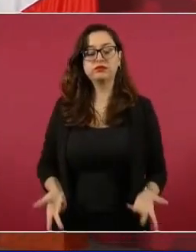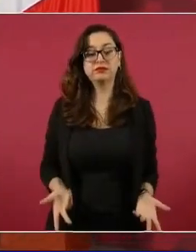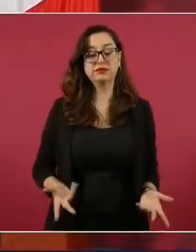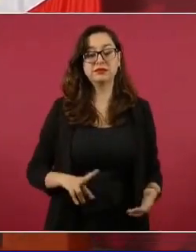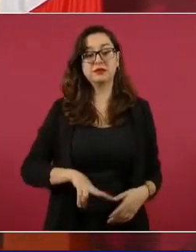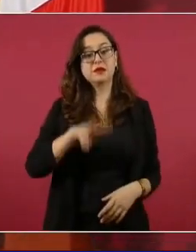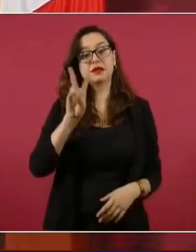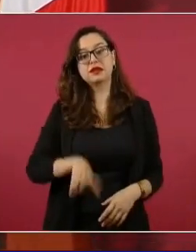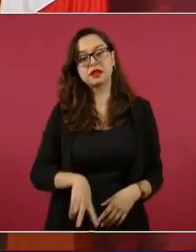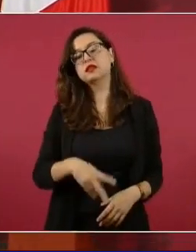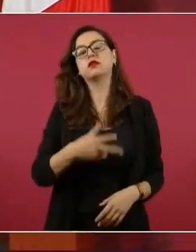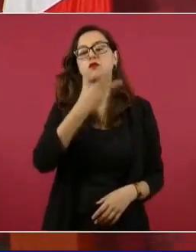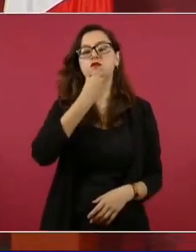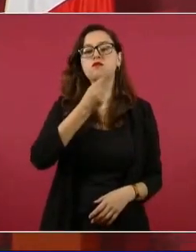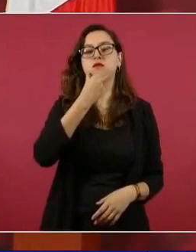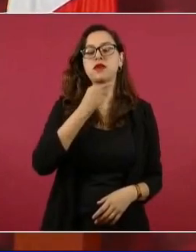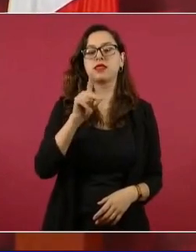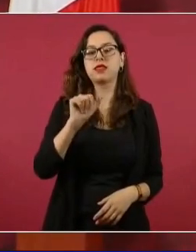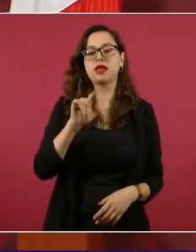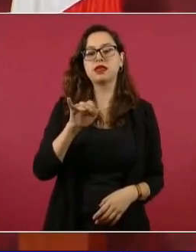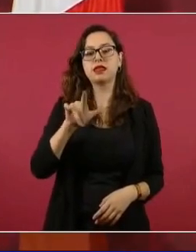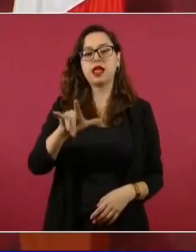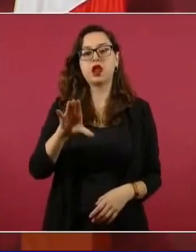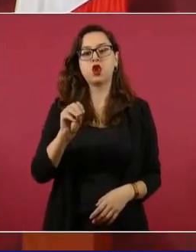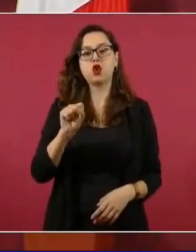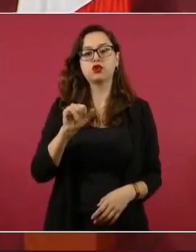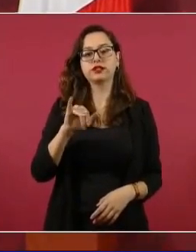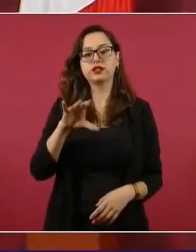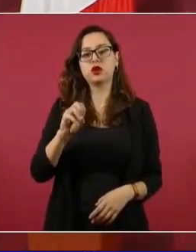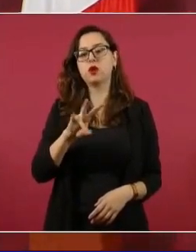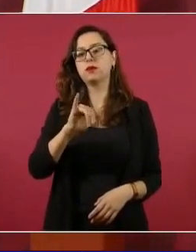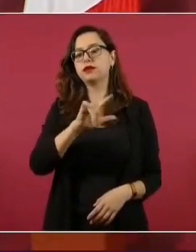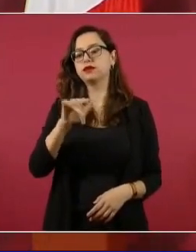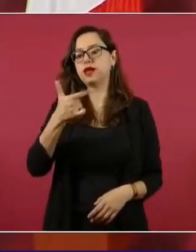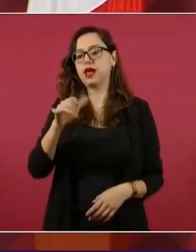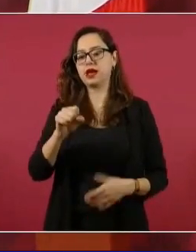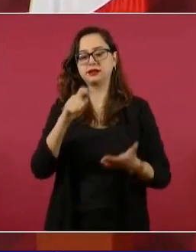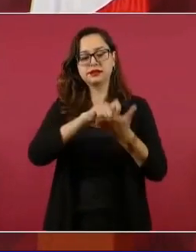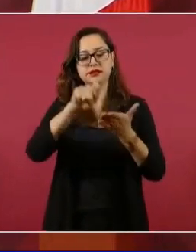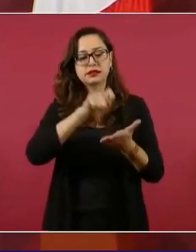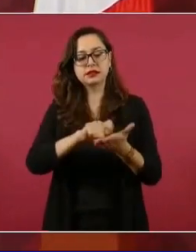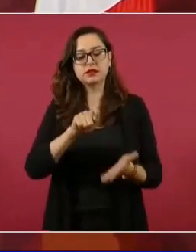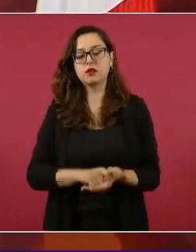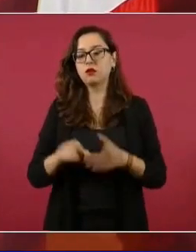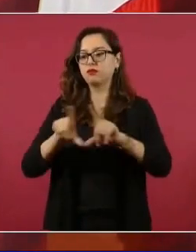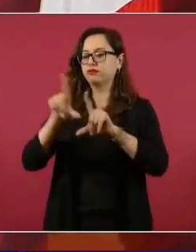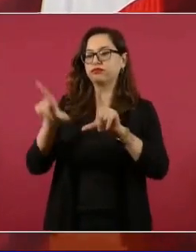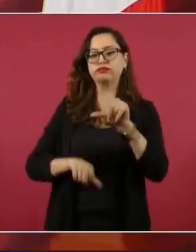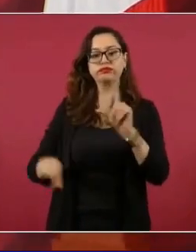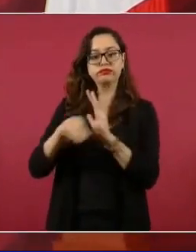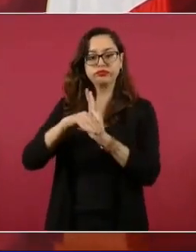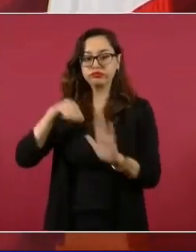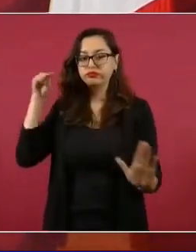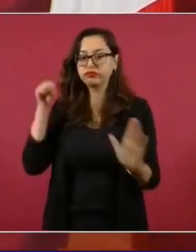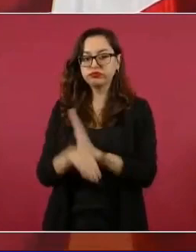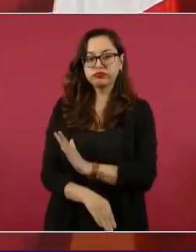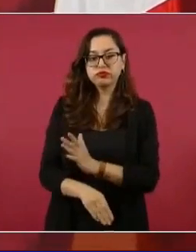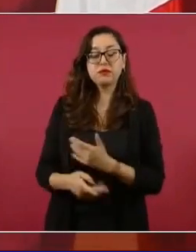México desde los años 40 del siglo pasado. No,